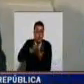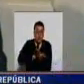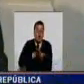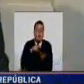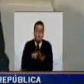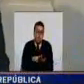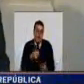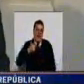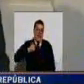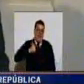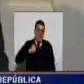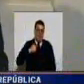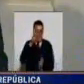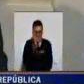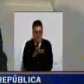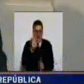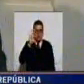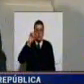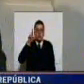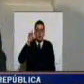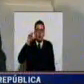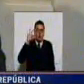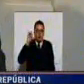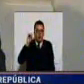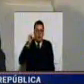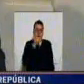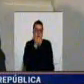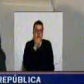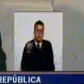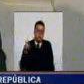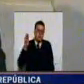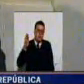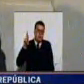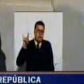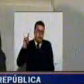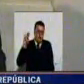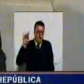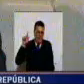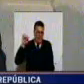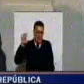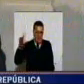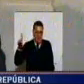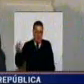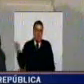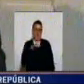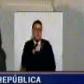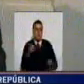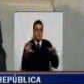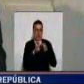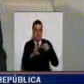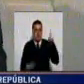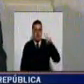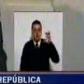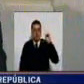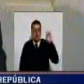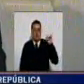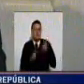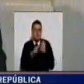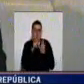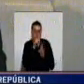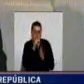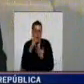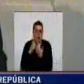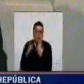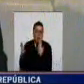que muestran la cercanía grande entre Brookfield y Scotiabank. Y ya he señalado